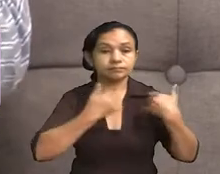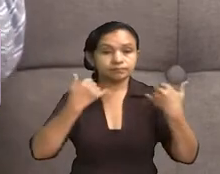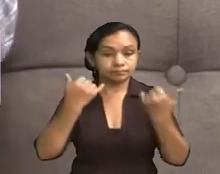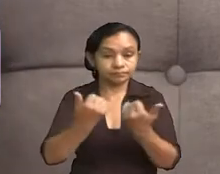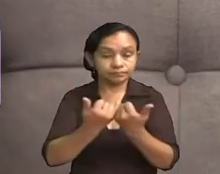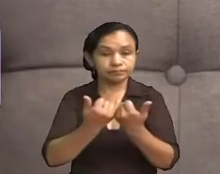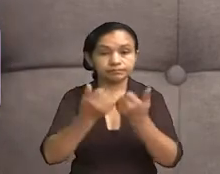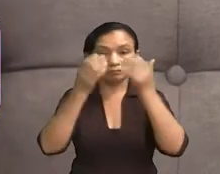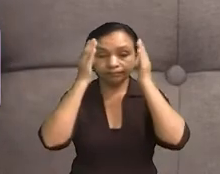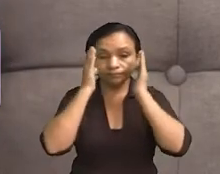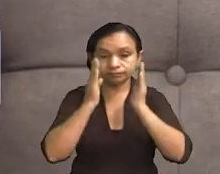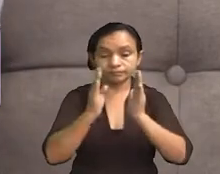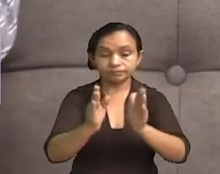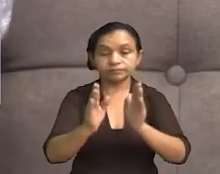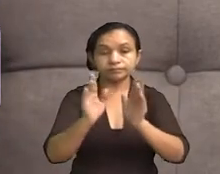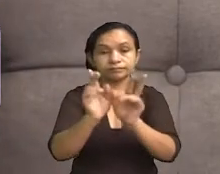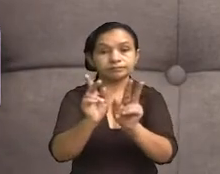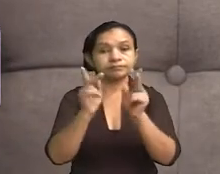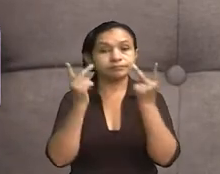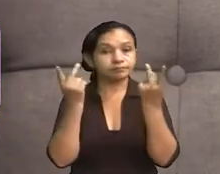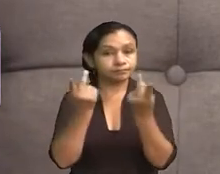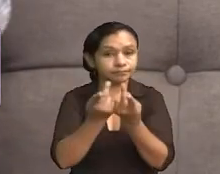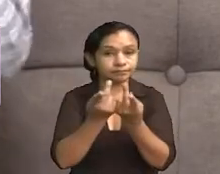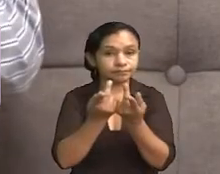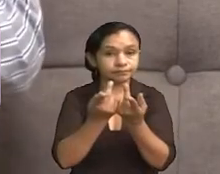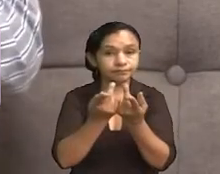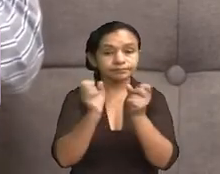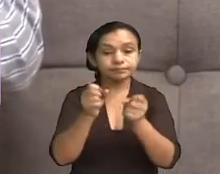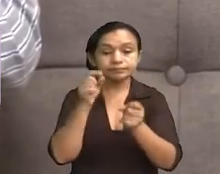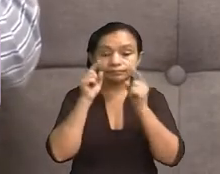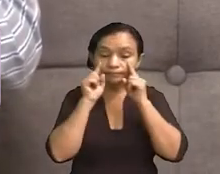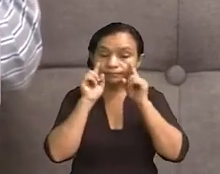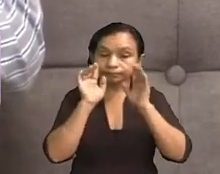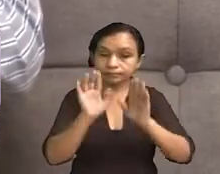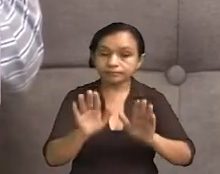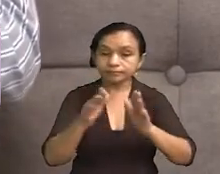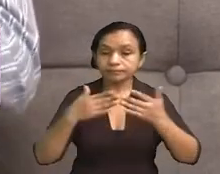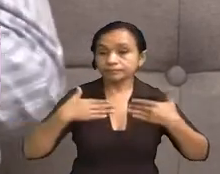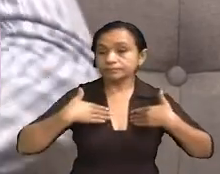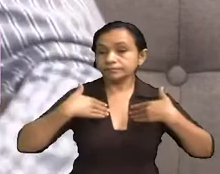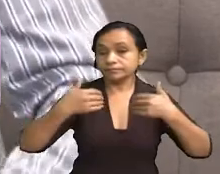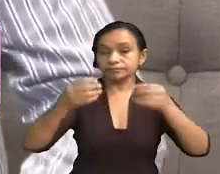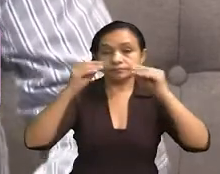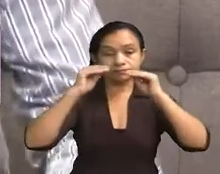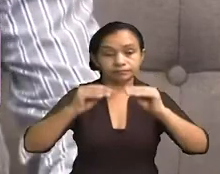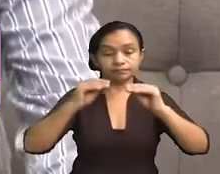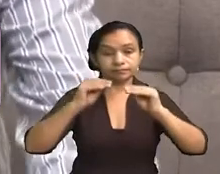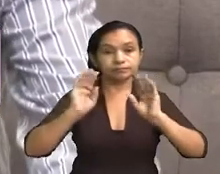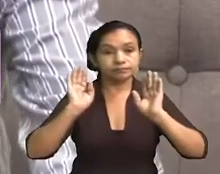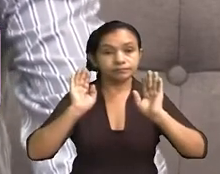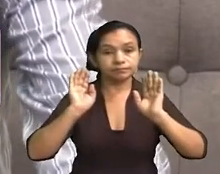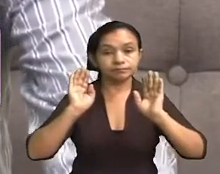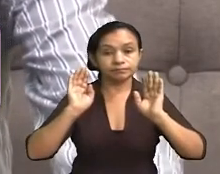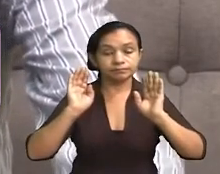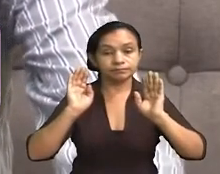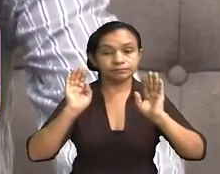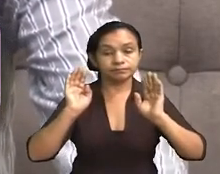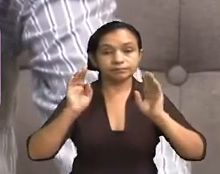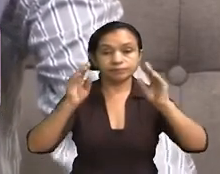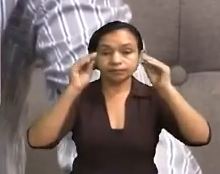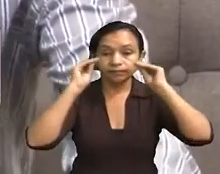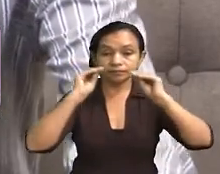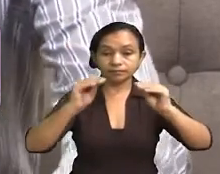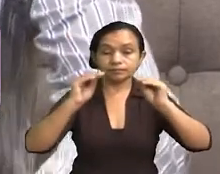de servicio a nuestro pueblo, para asegurar salud y educación gratuita. Entonces, en